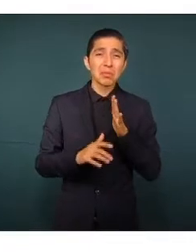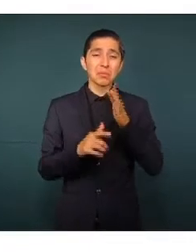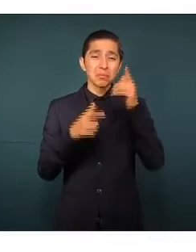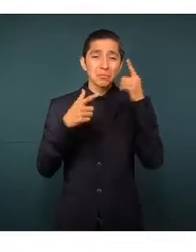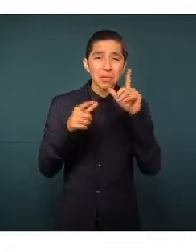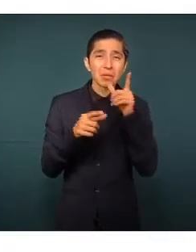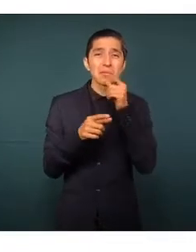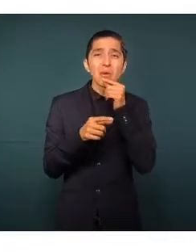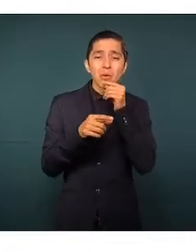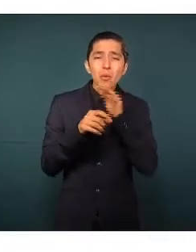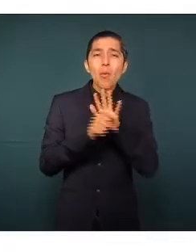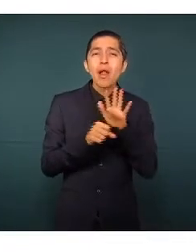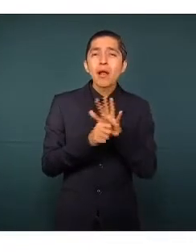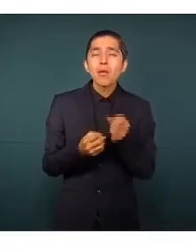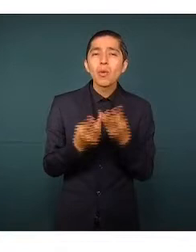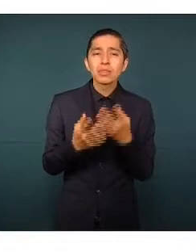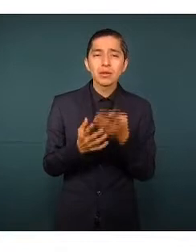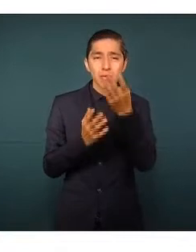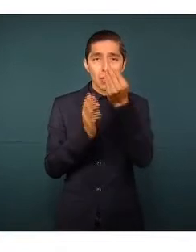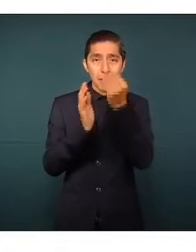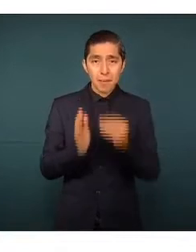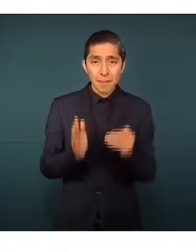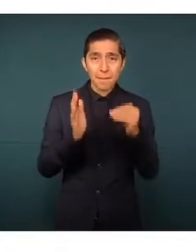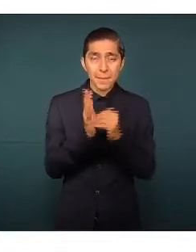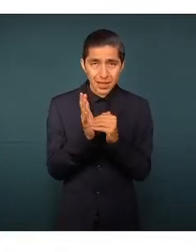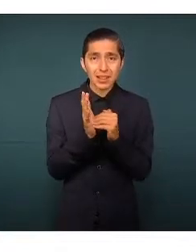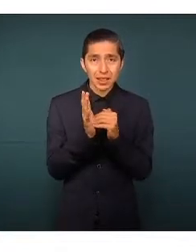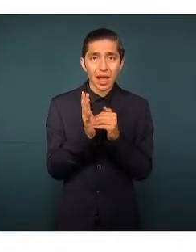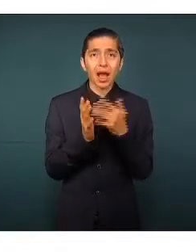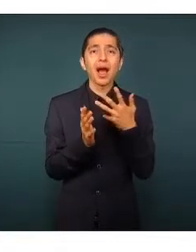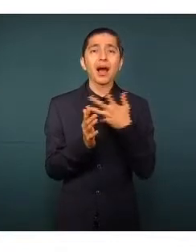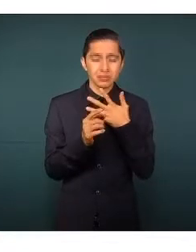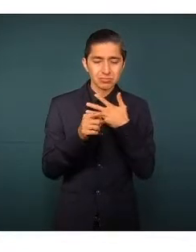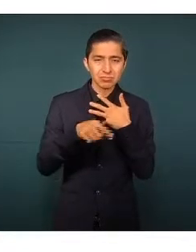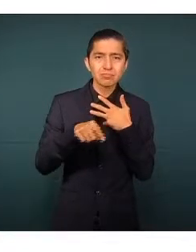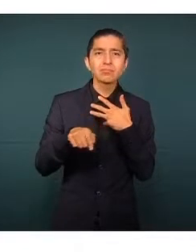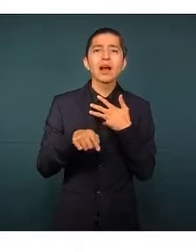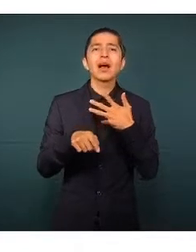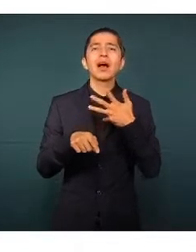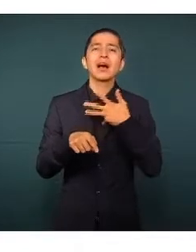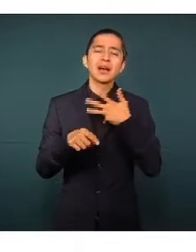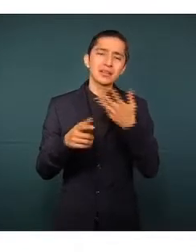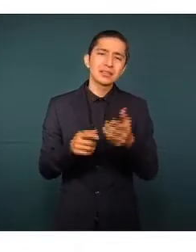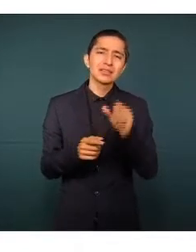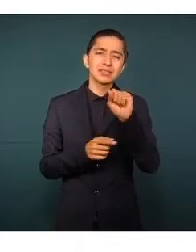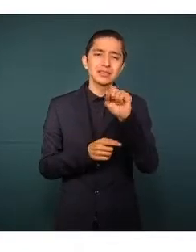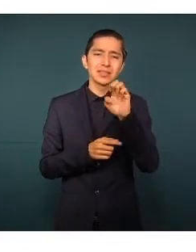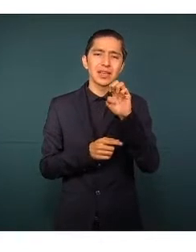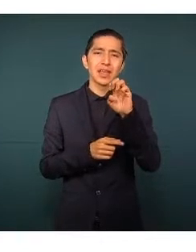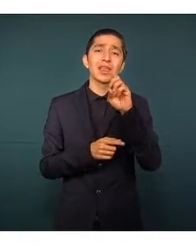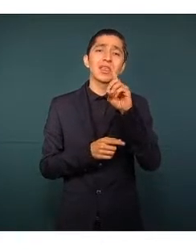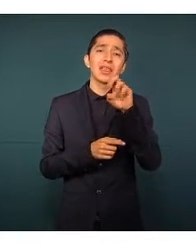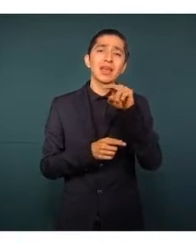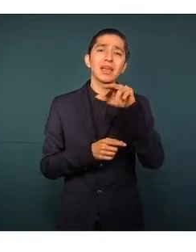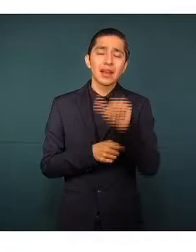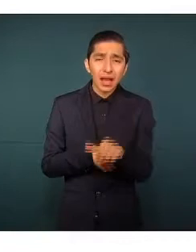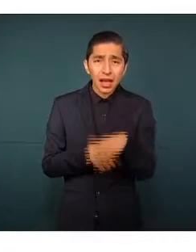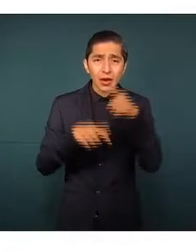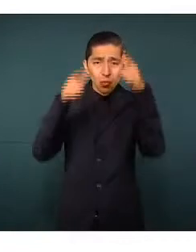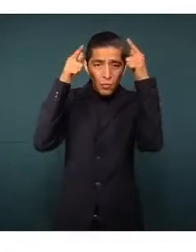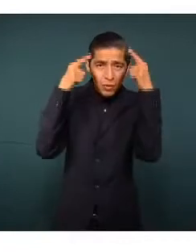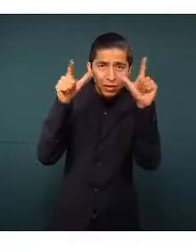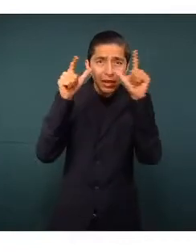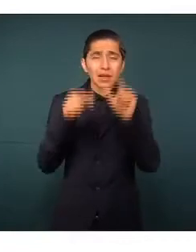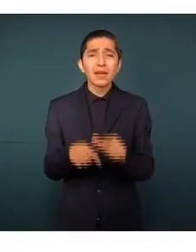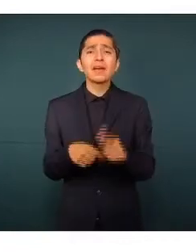se cuentan con 9,000 elementos entre Sedena, Semar y Guardia Nacional, de los